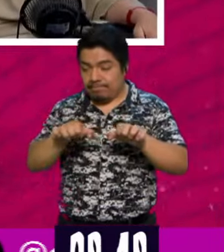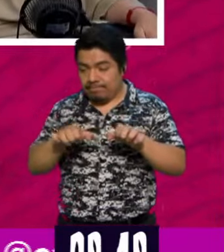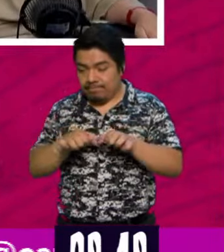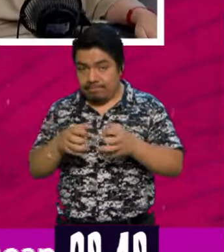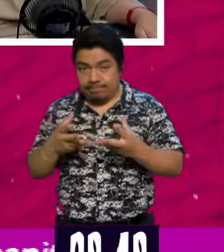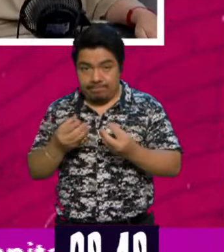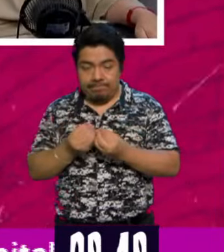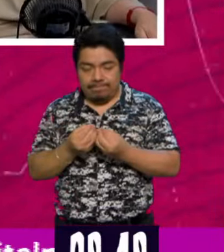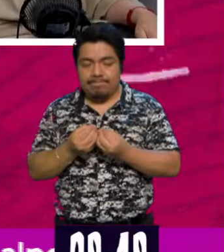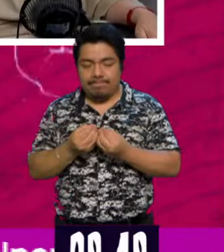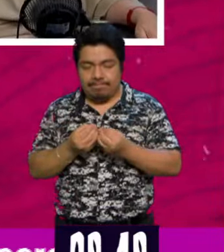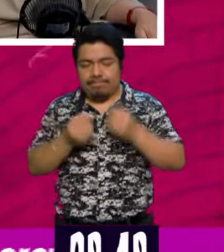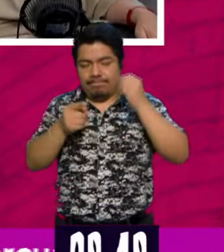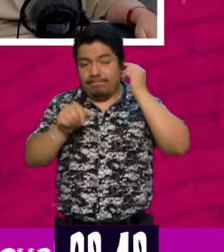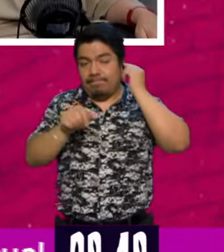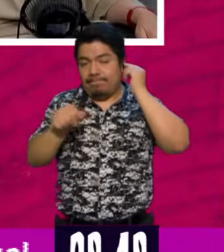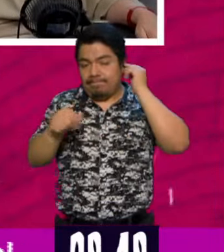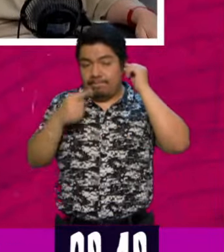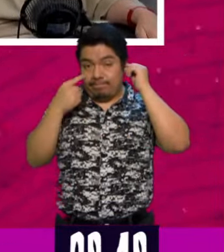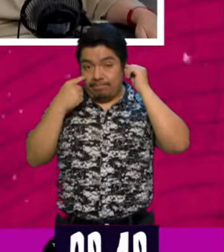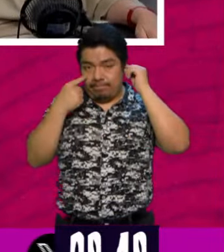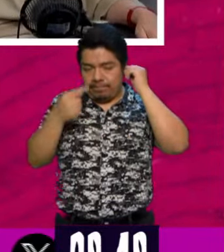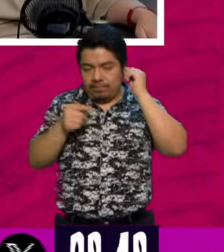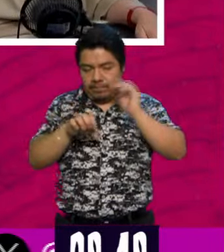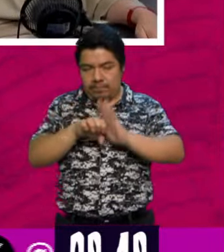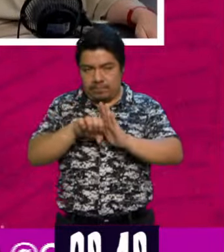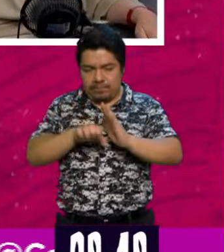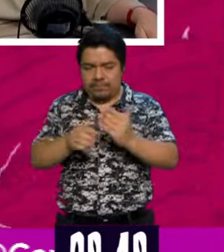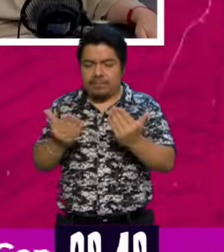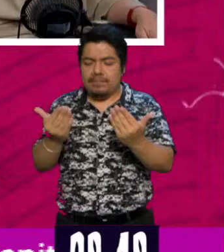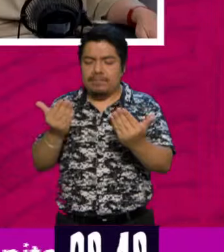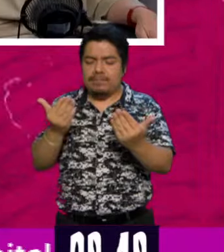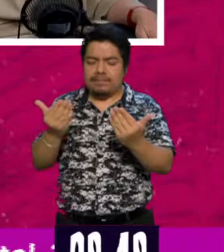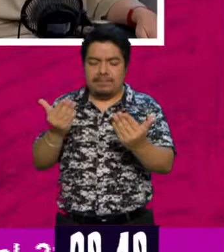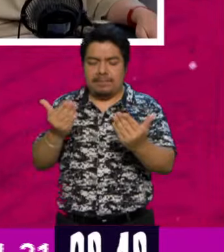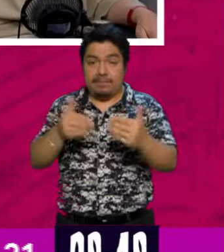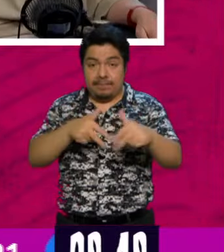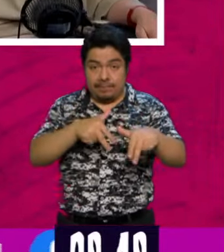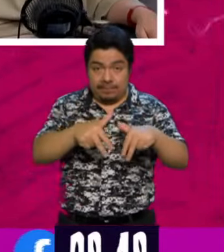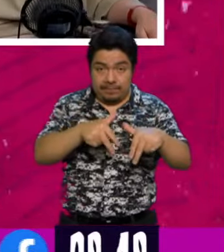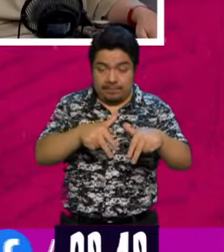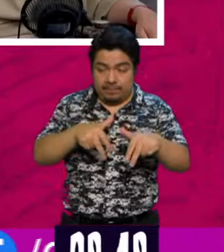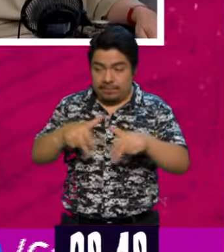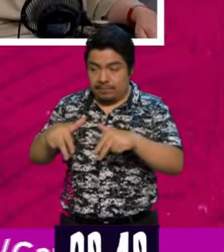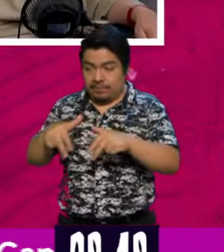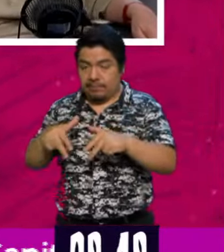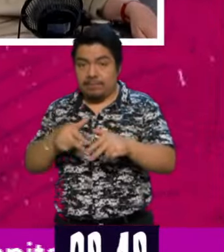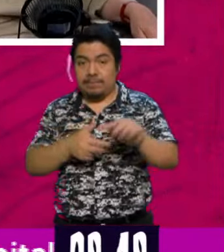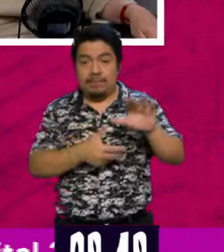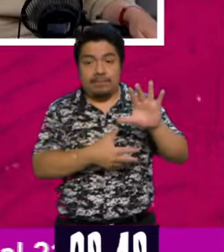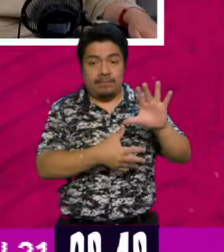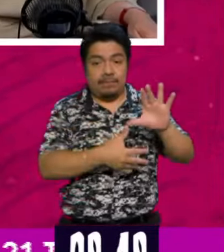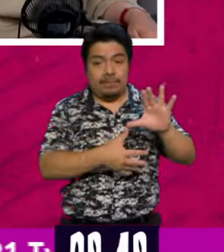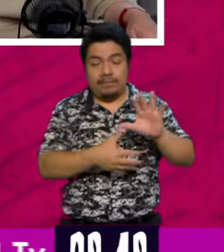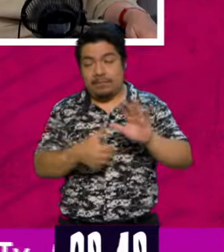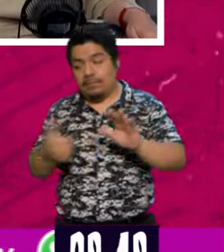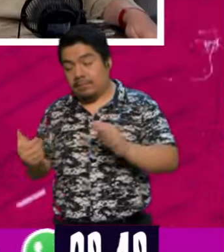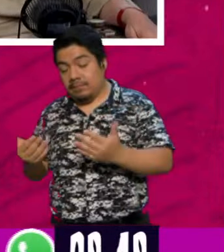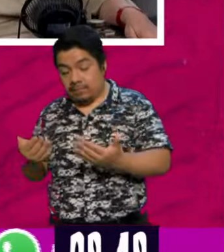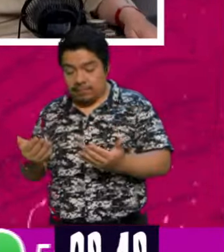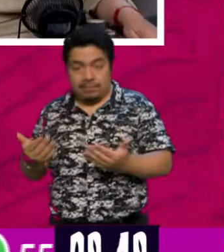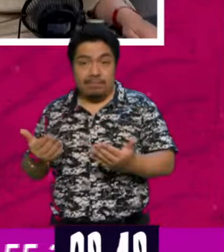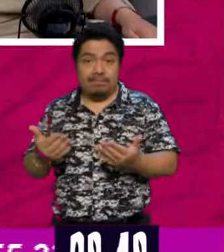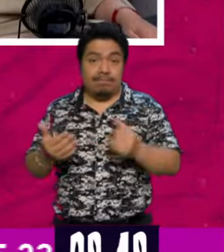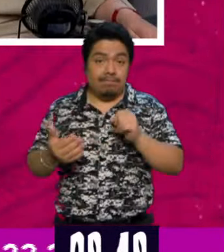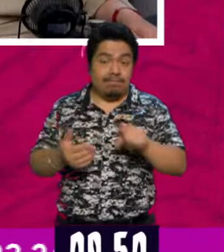hay otra cosa que hay que señalar, ¿eh? Si uno compara, como se dice en el fútbol, a ver la nómina de la América con la de Lazo, no, bueno. Pero es lo